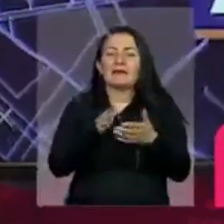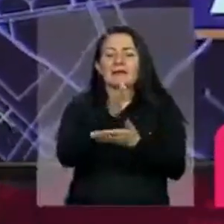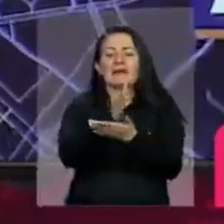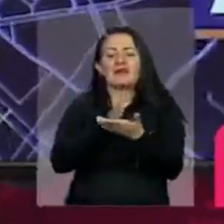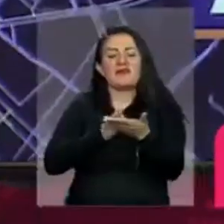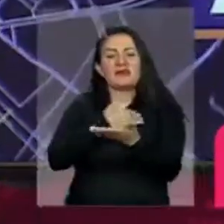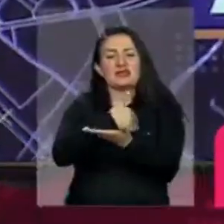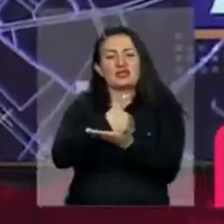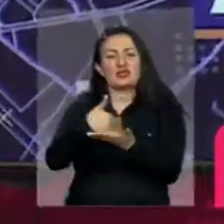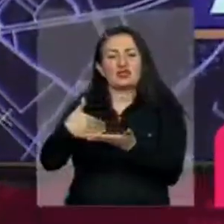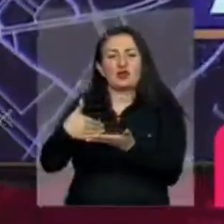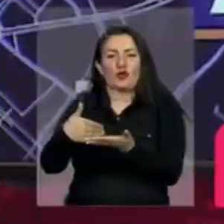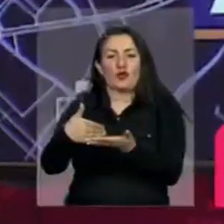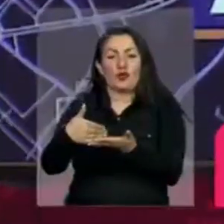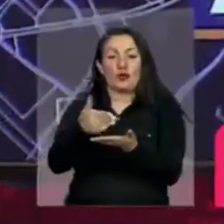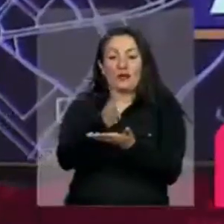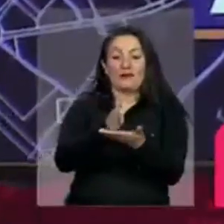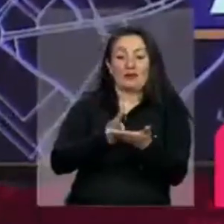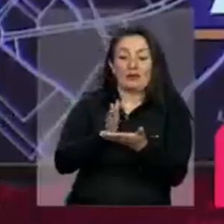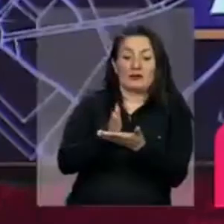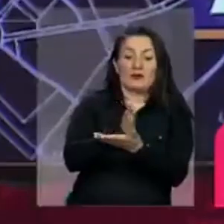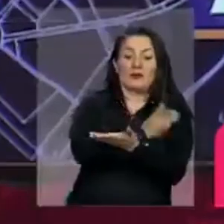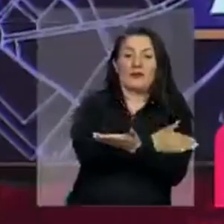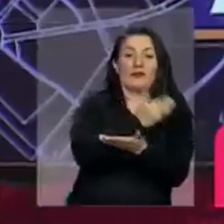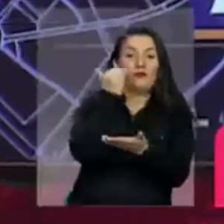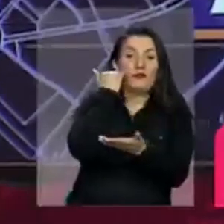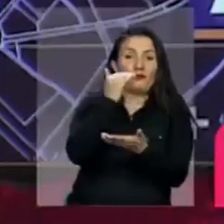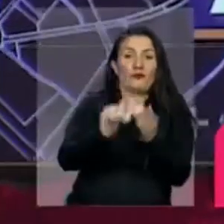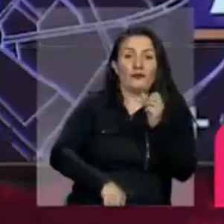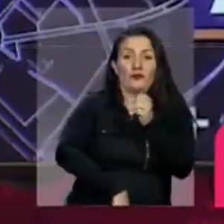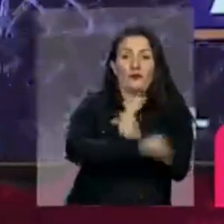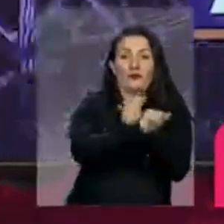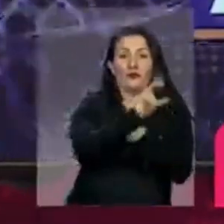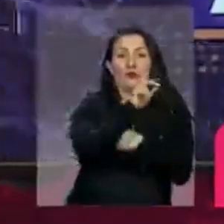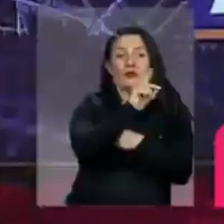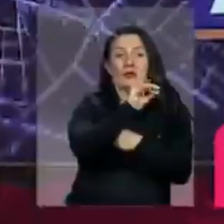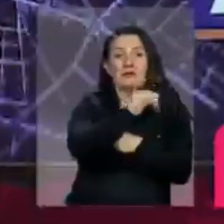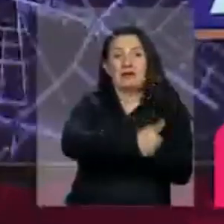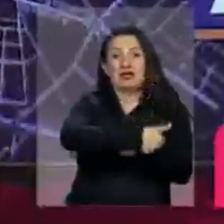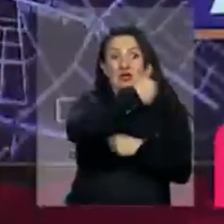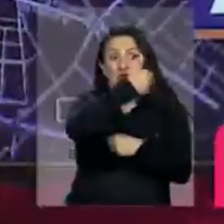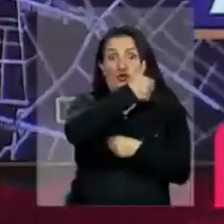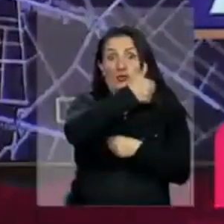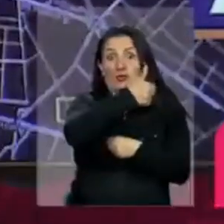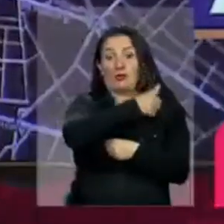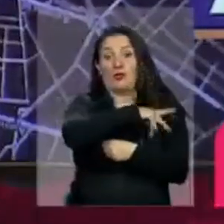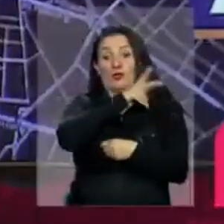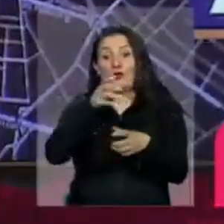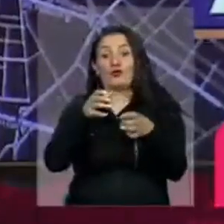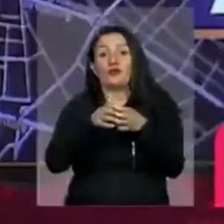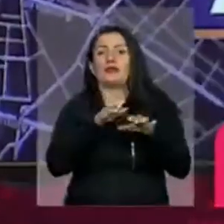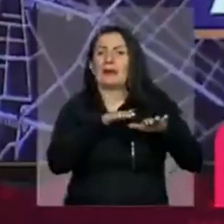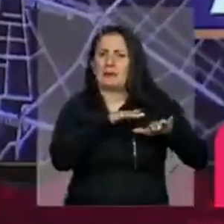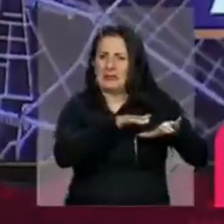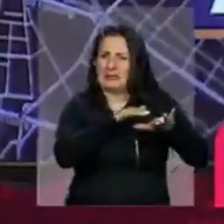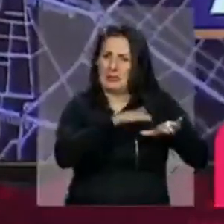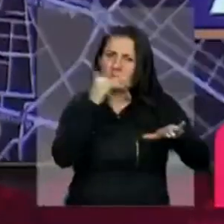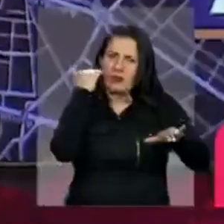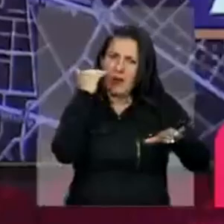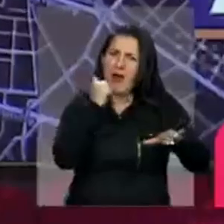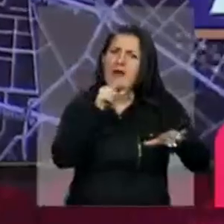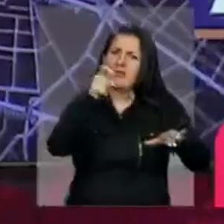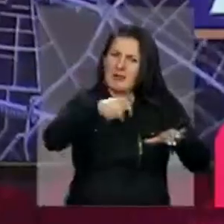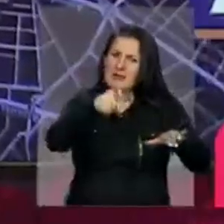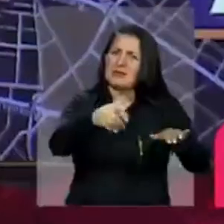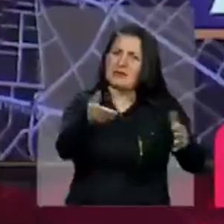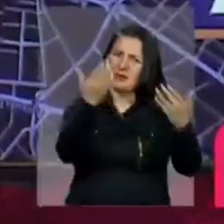división del fútbol femenino exclusivo en la DIMAYOR. Sí. Y necesitamos más representación femenina. Yo siento que además muchos